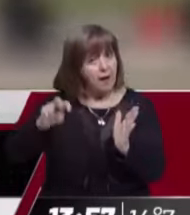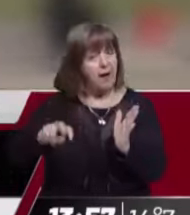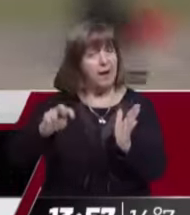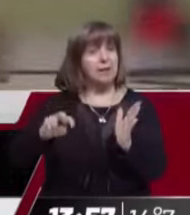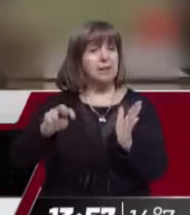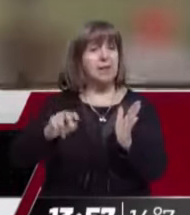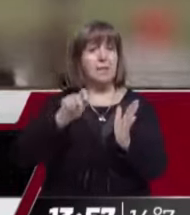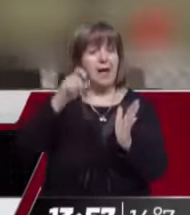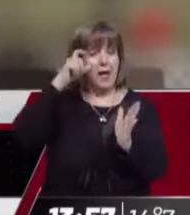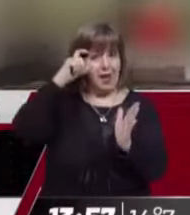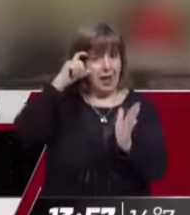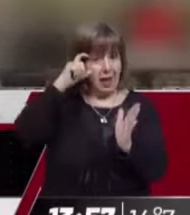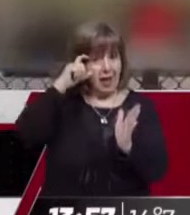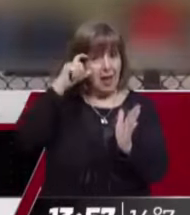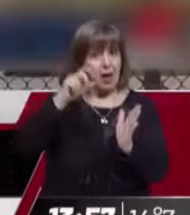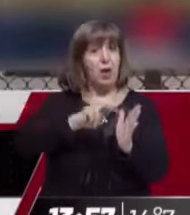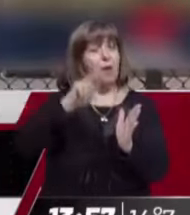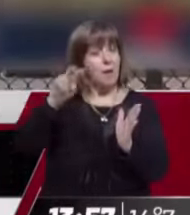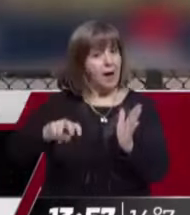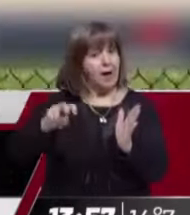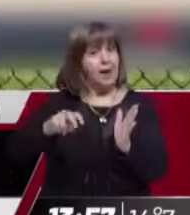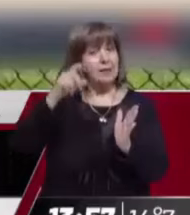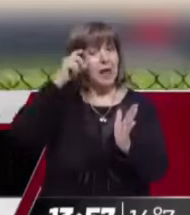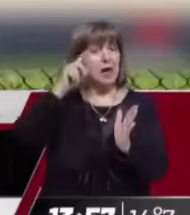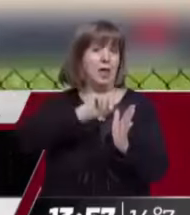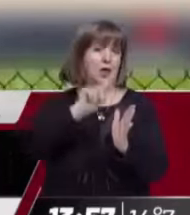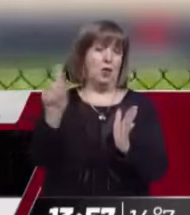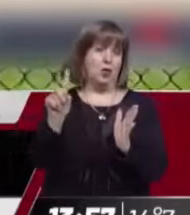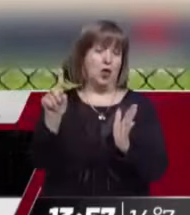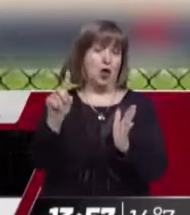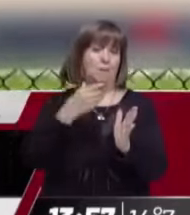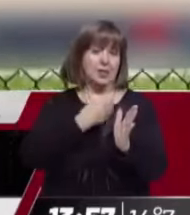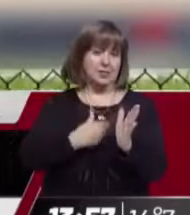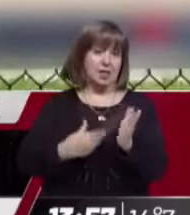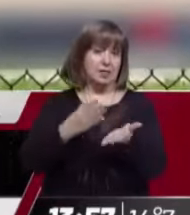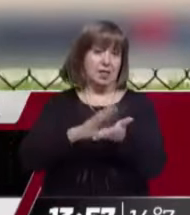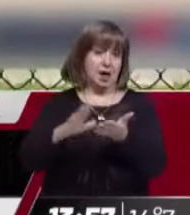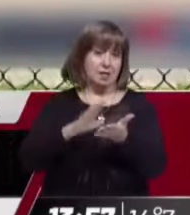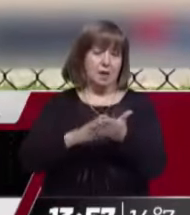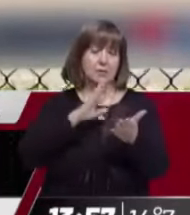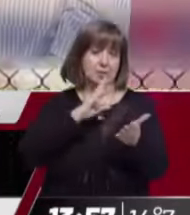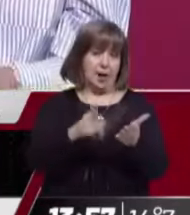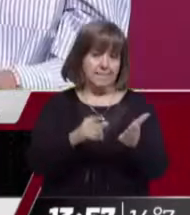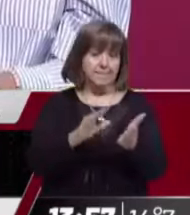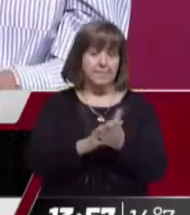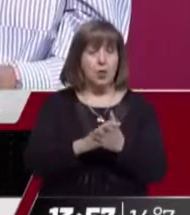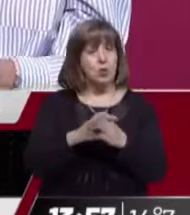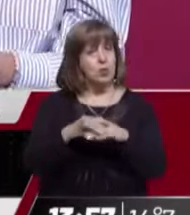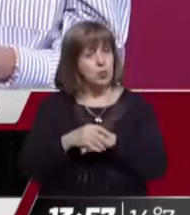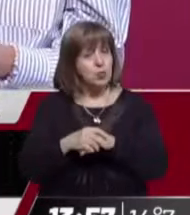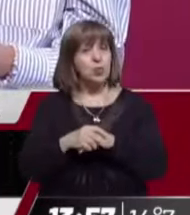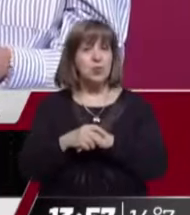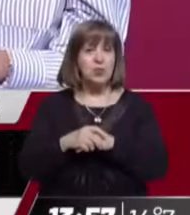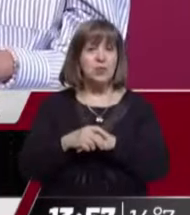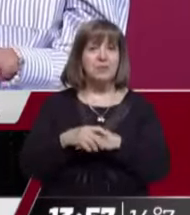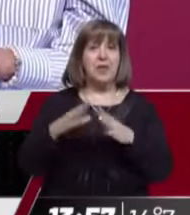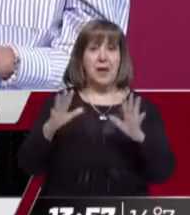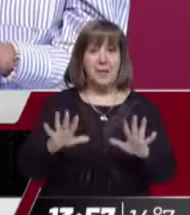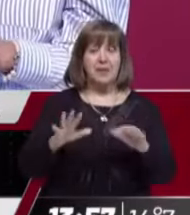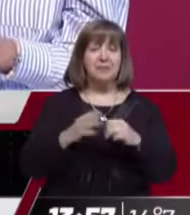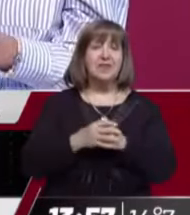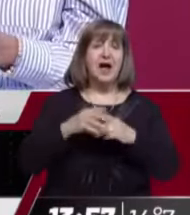enero. Disculpe, los escucho con algo de ruido en este momento. Adrián, no sé si los puedo escuchar si me hablan. No, gracias por la información. Sí, bueno, vamos a